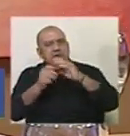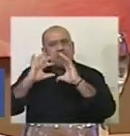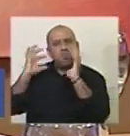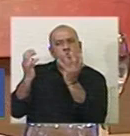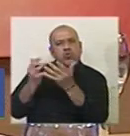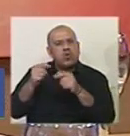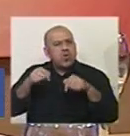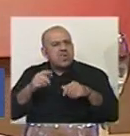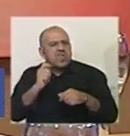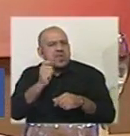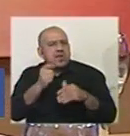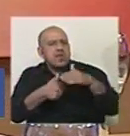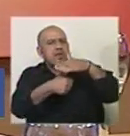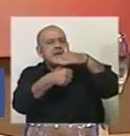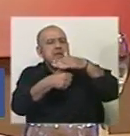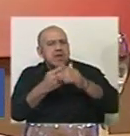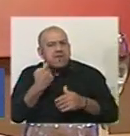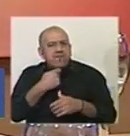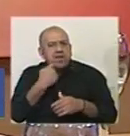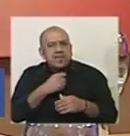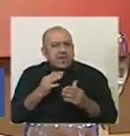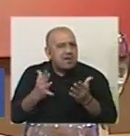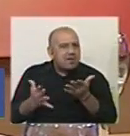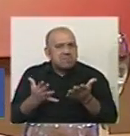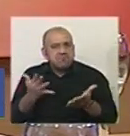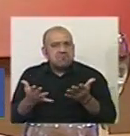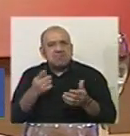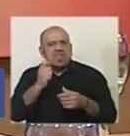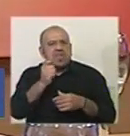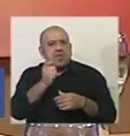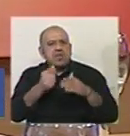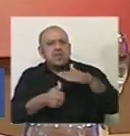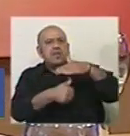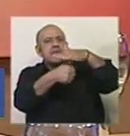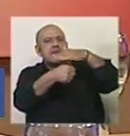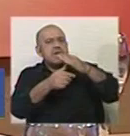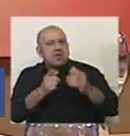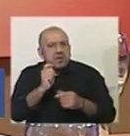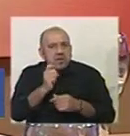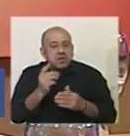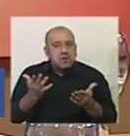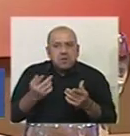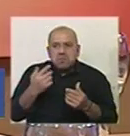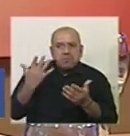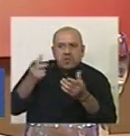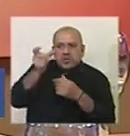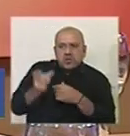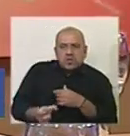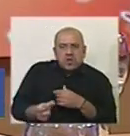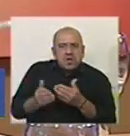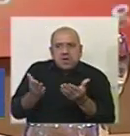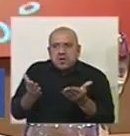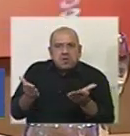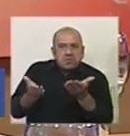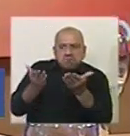que falta la referencia de encontrar alguna cara, algún nombre, algo que uno diga va a quedar en la historia, ¿no? En